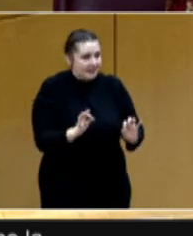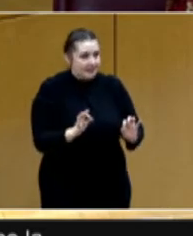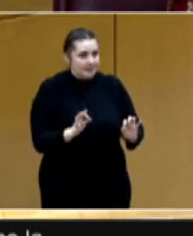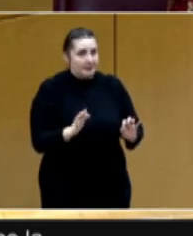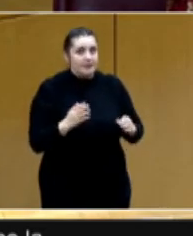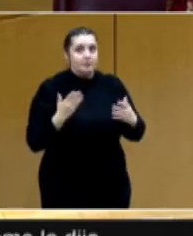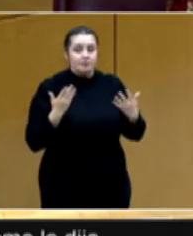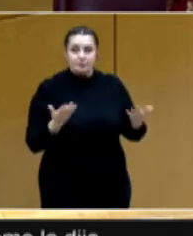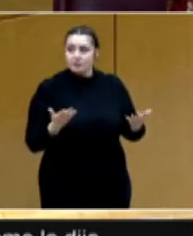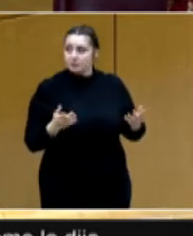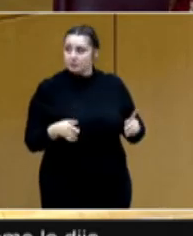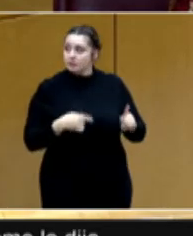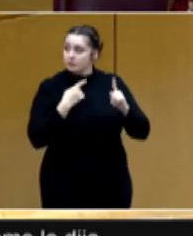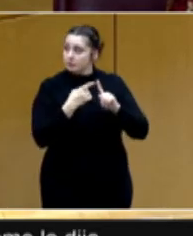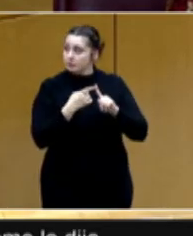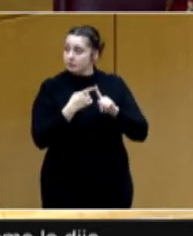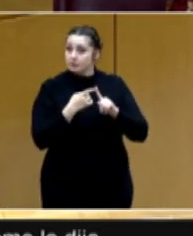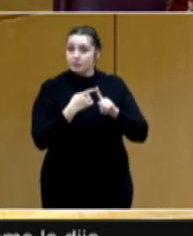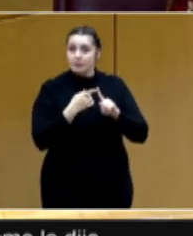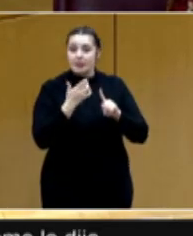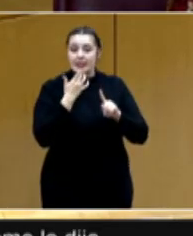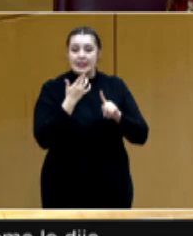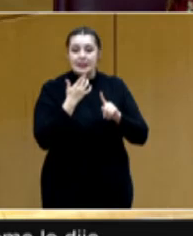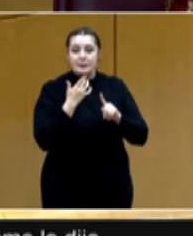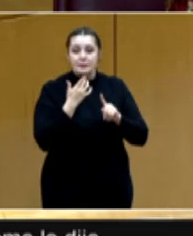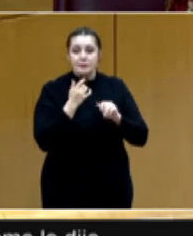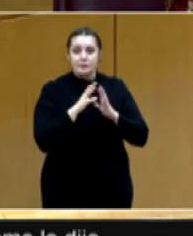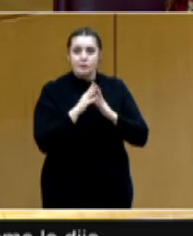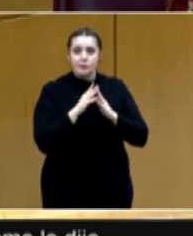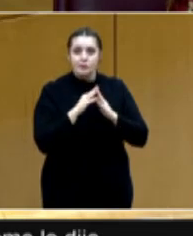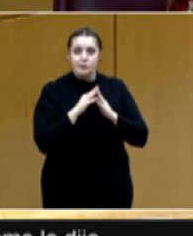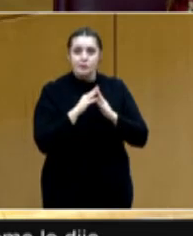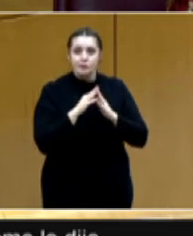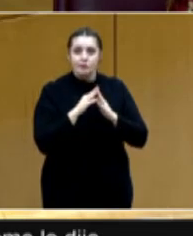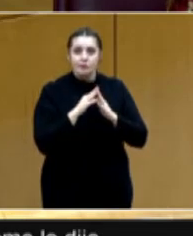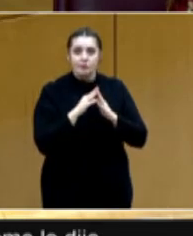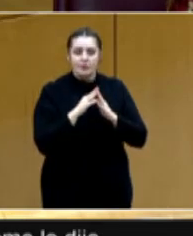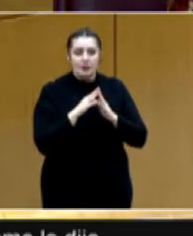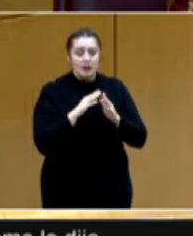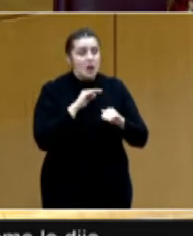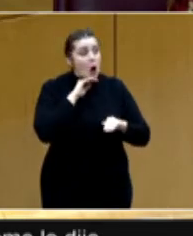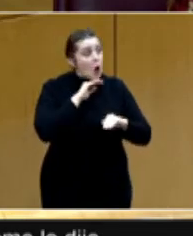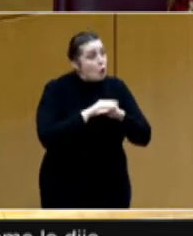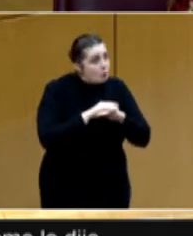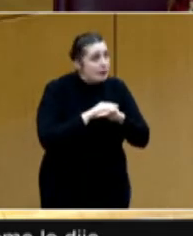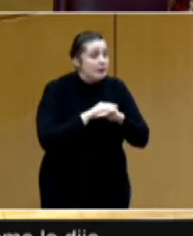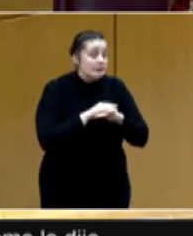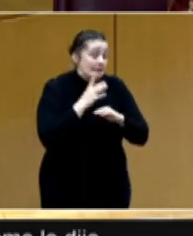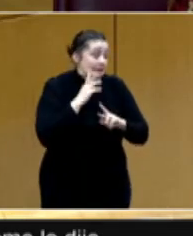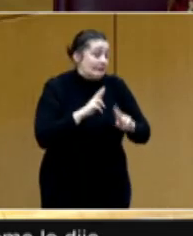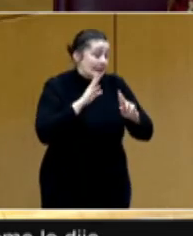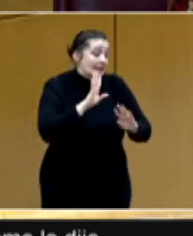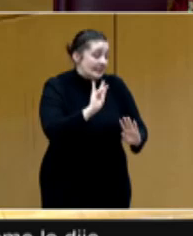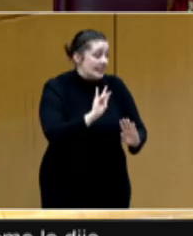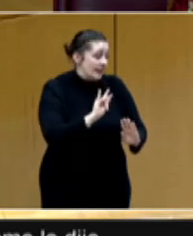Y entonces para poder cumplir me dice se va a cumplir deseamos que sí deseamos vivamente